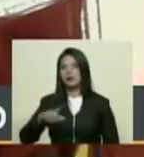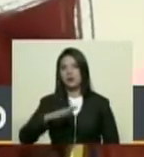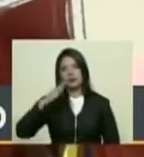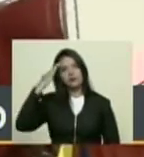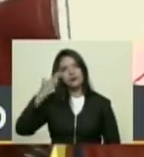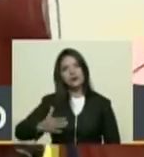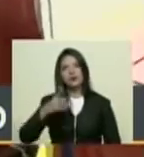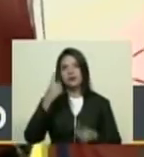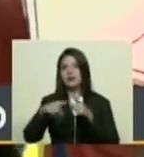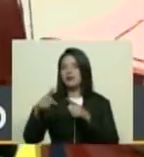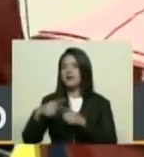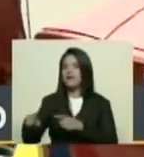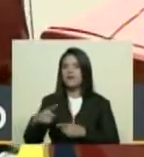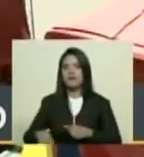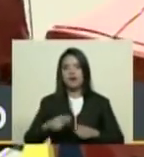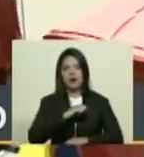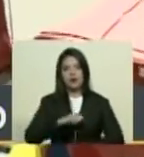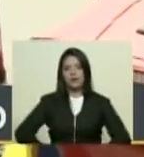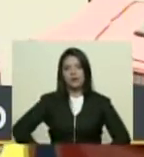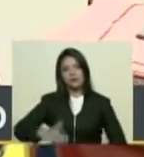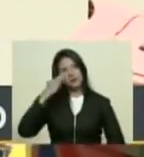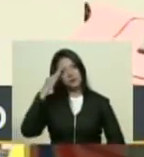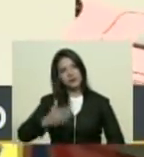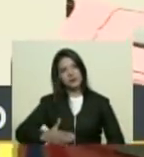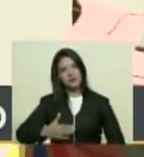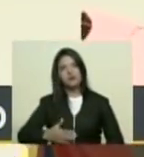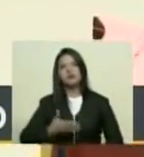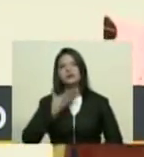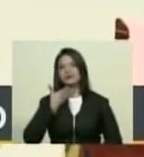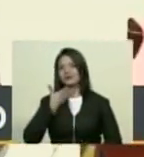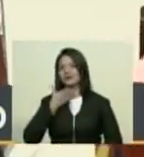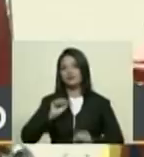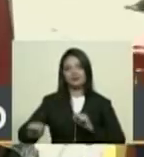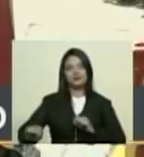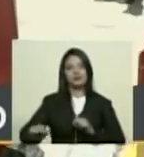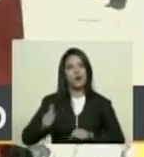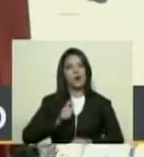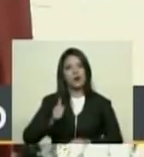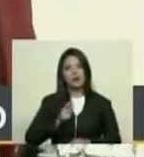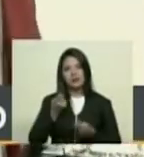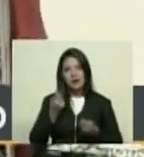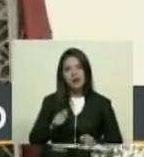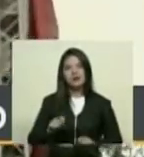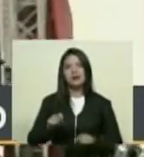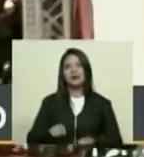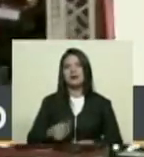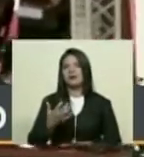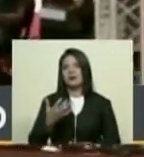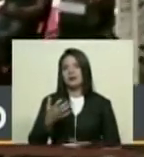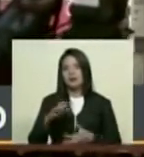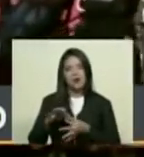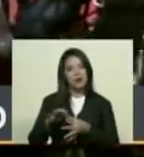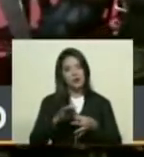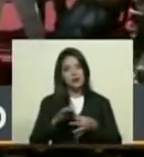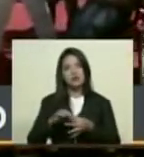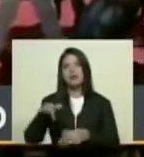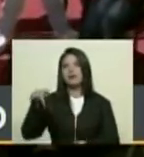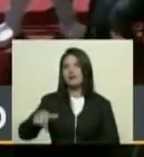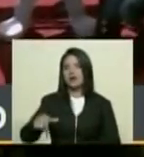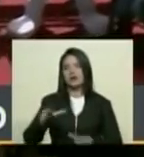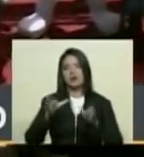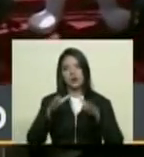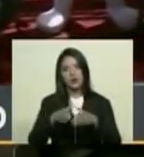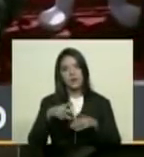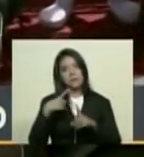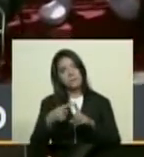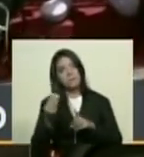los diferentes componentes de la Fuerza Armada Nacional Bolivariana. Rechazaba todo intento de quebranto de la unidad de estos componentes.